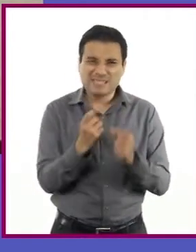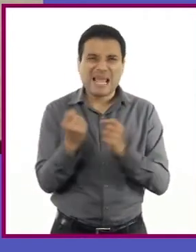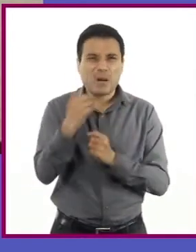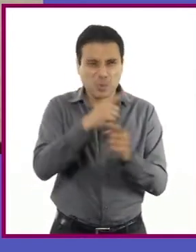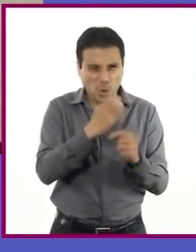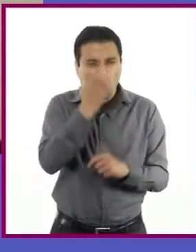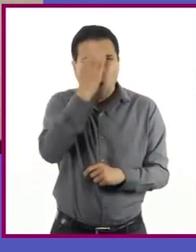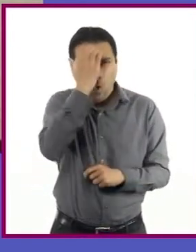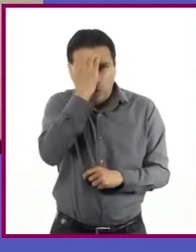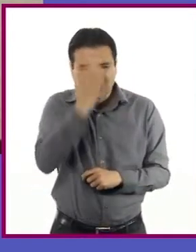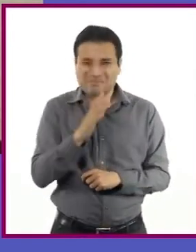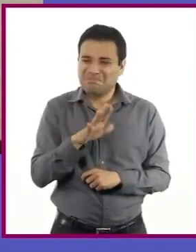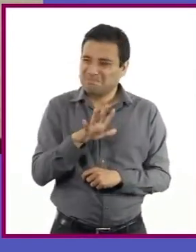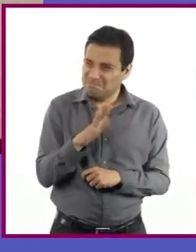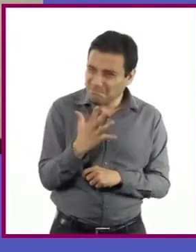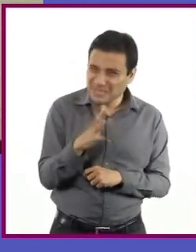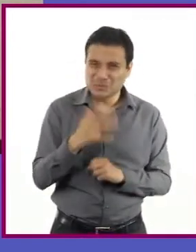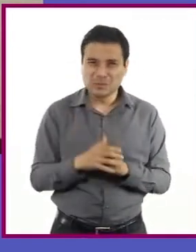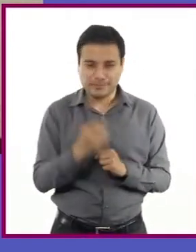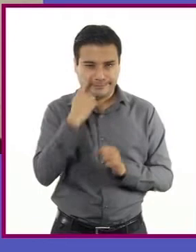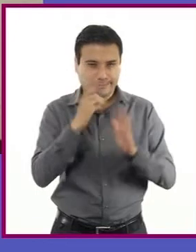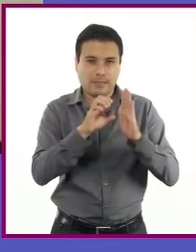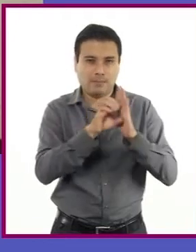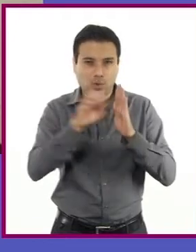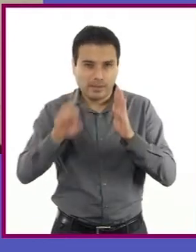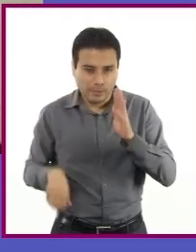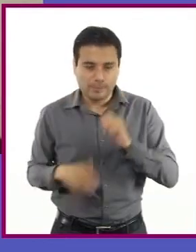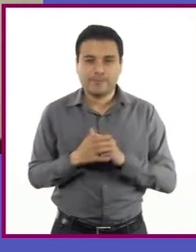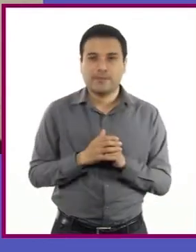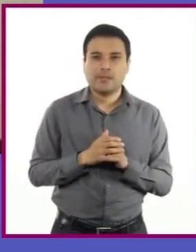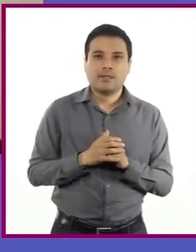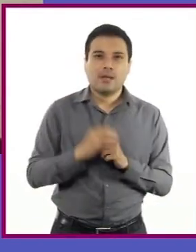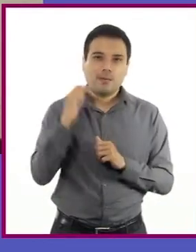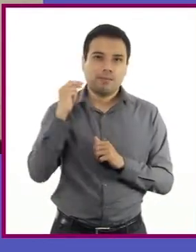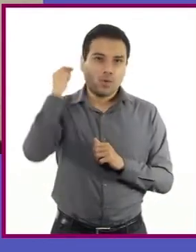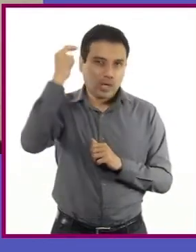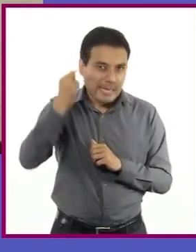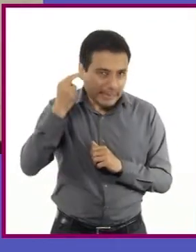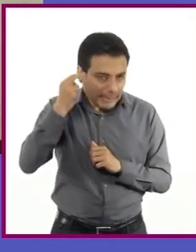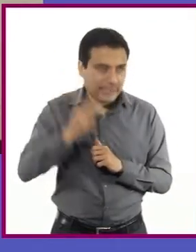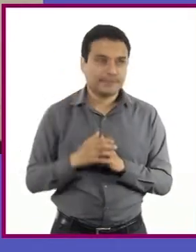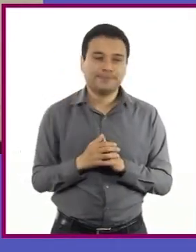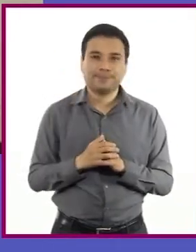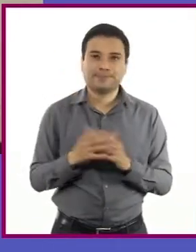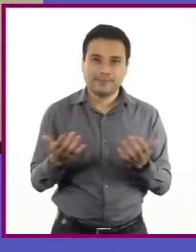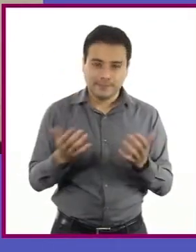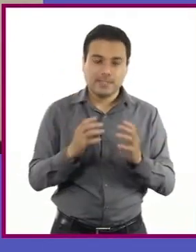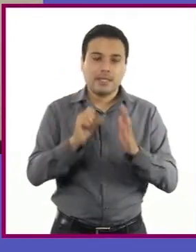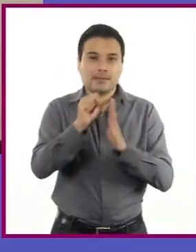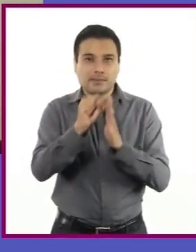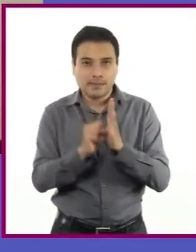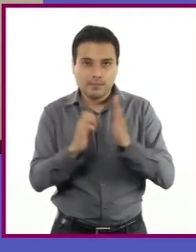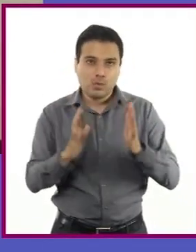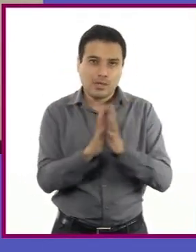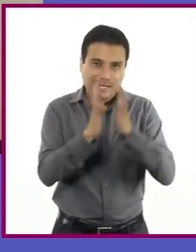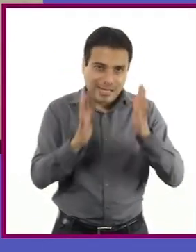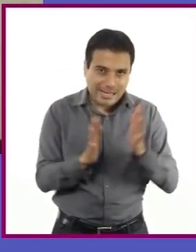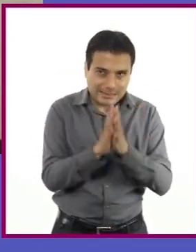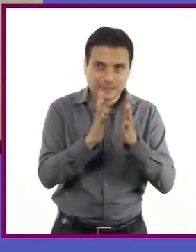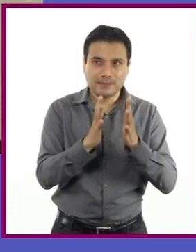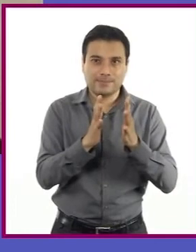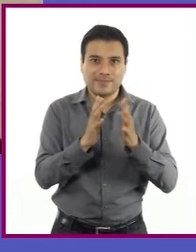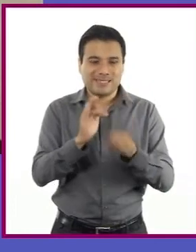entiendo bien su significado, como monarquía, democracia, cesarismo, salvaguardado o